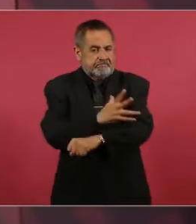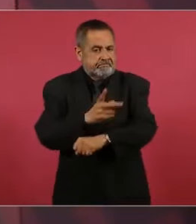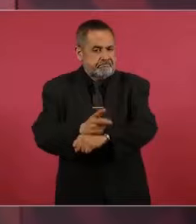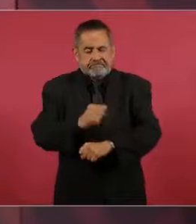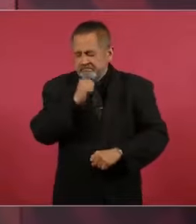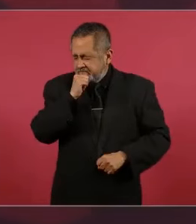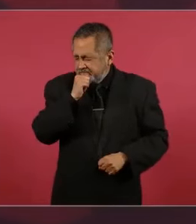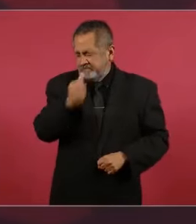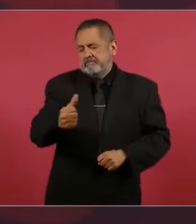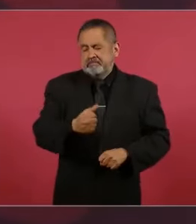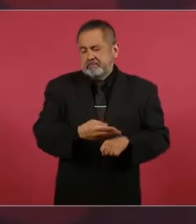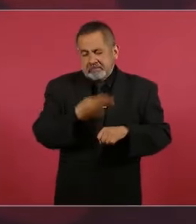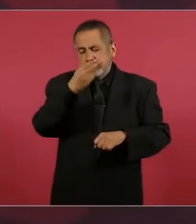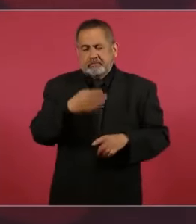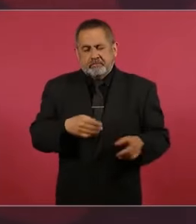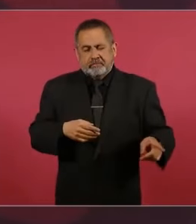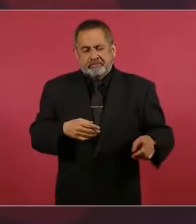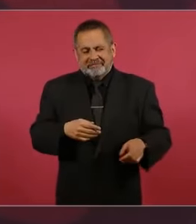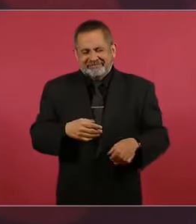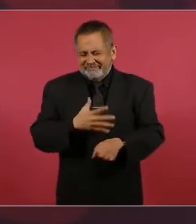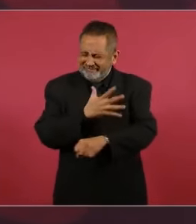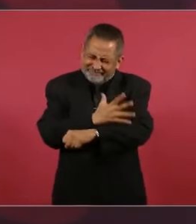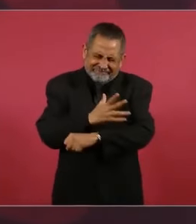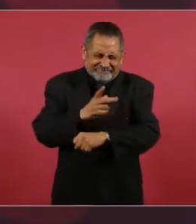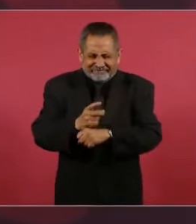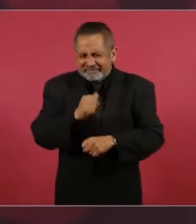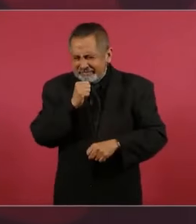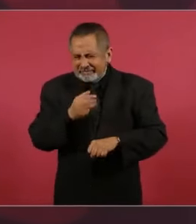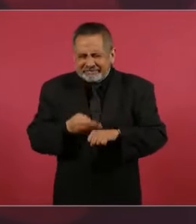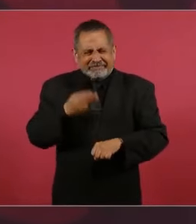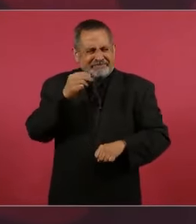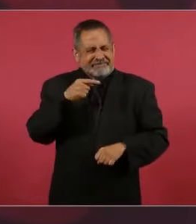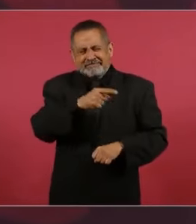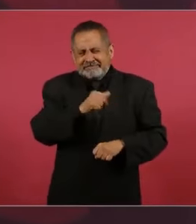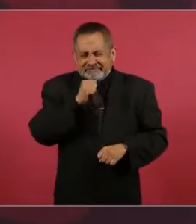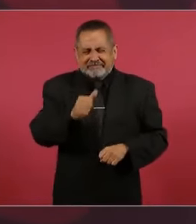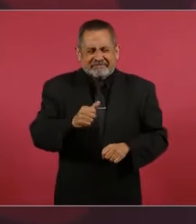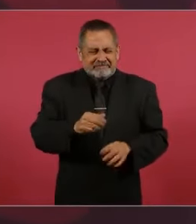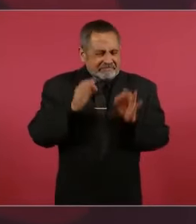deshonestos, hay mucha deshonestidad